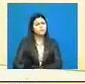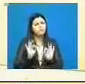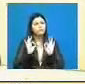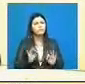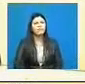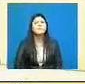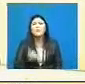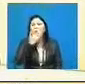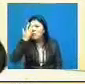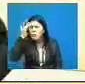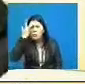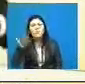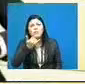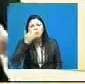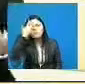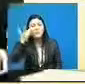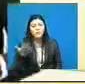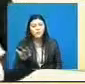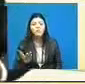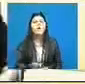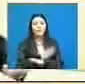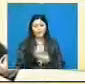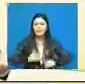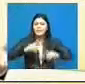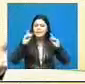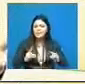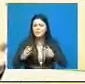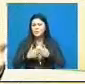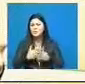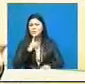¿Por qué? Porque tomamos decisiones difíciles,